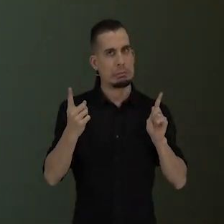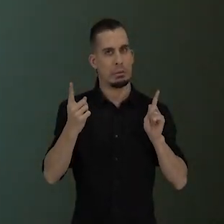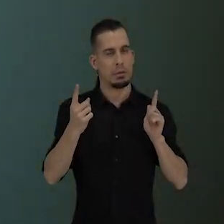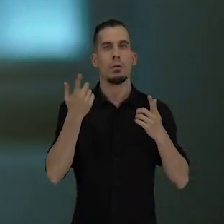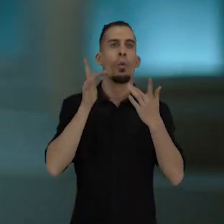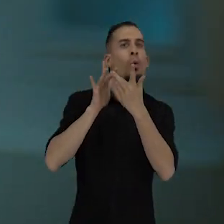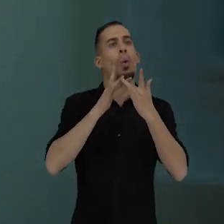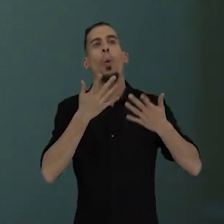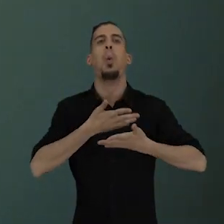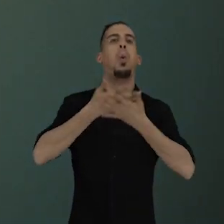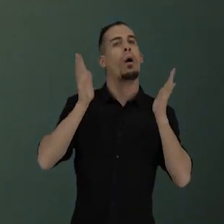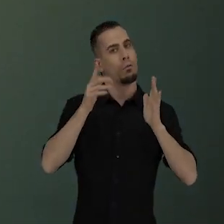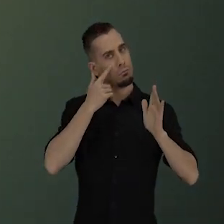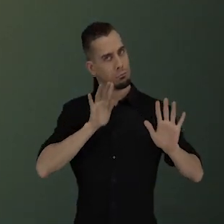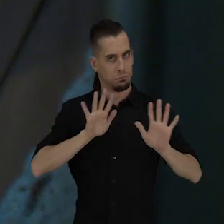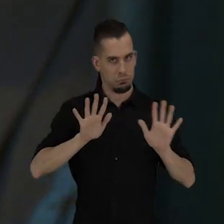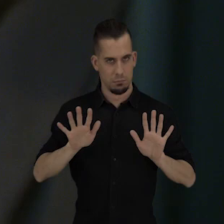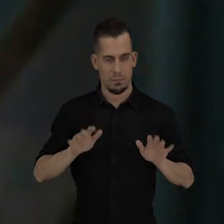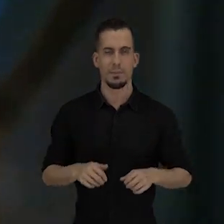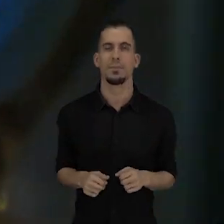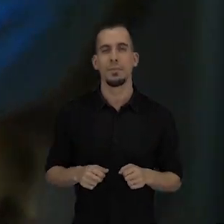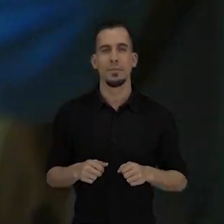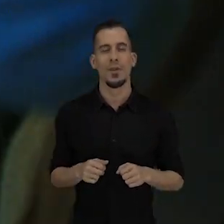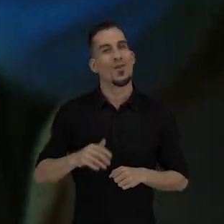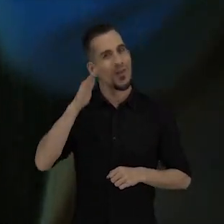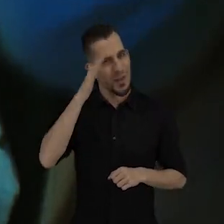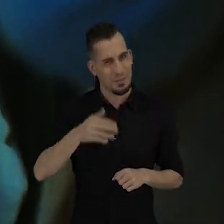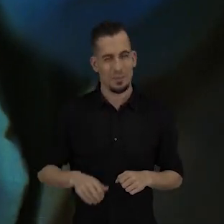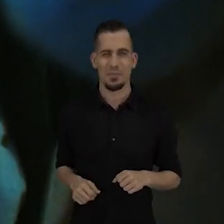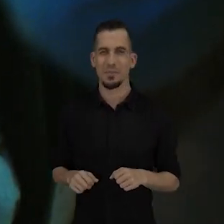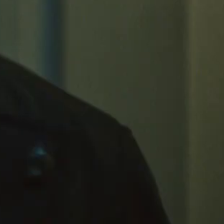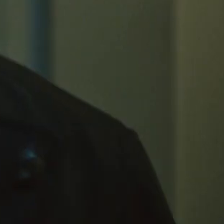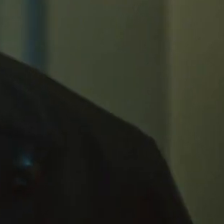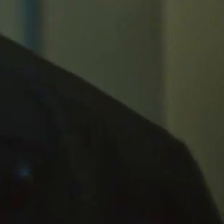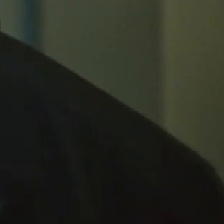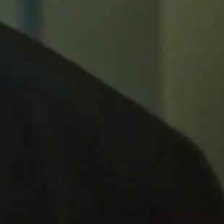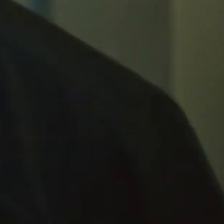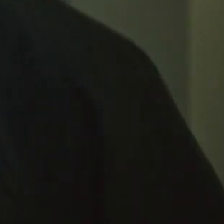Mantén la distancia interpersonal y limita el número de contactos. Hola, Javier.